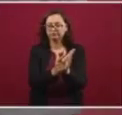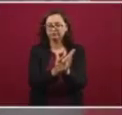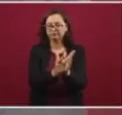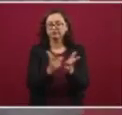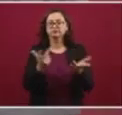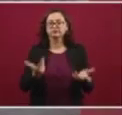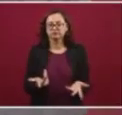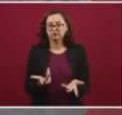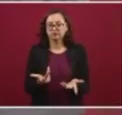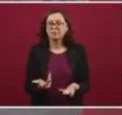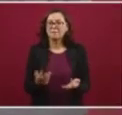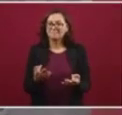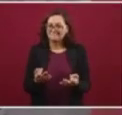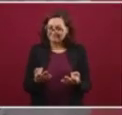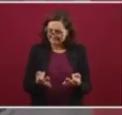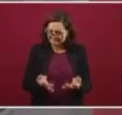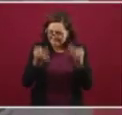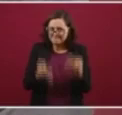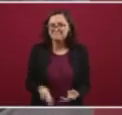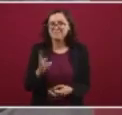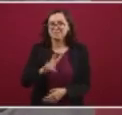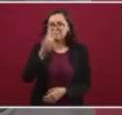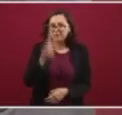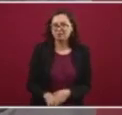que haya un auténtico Estado de Derecho,